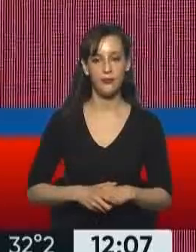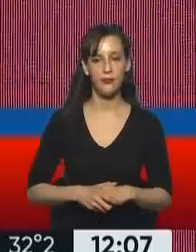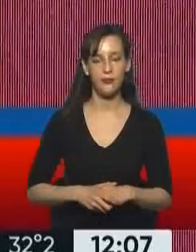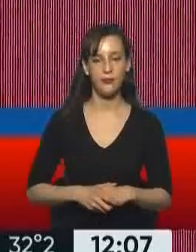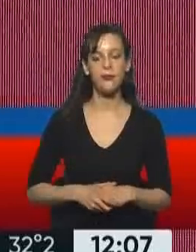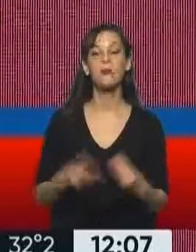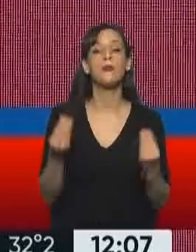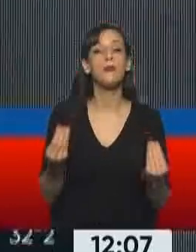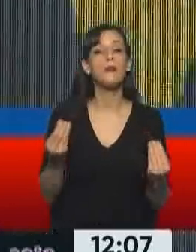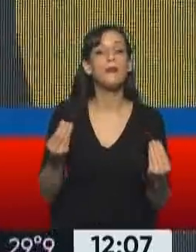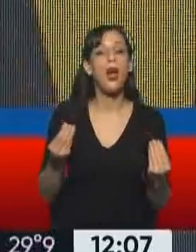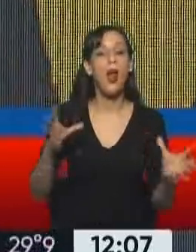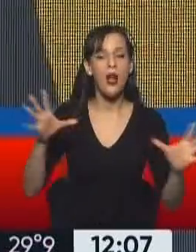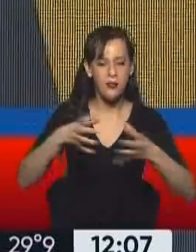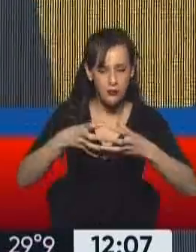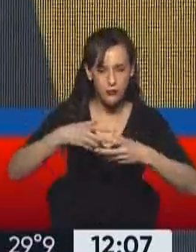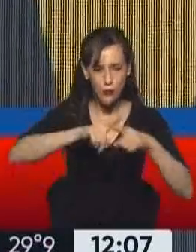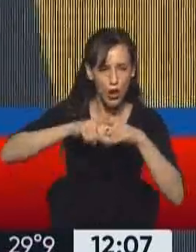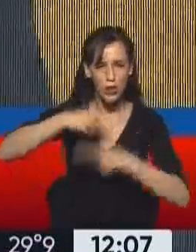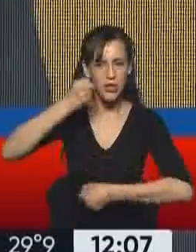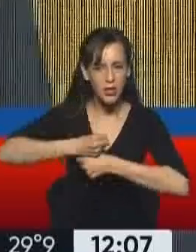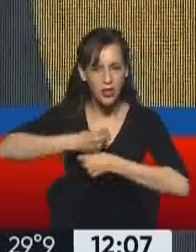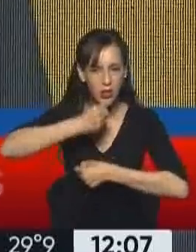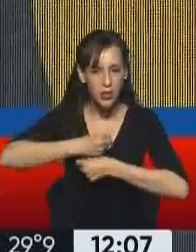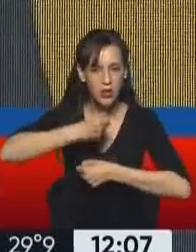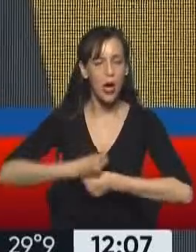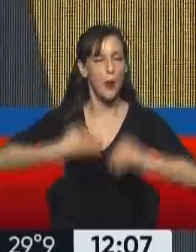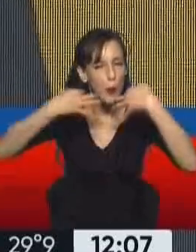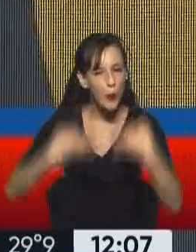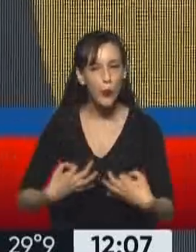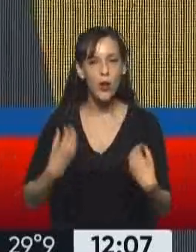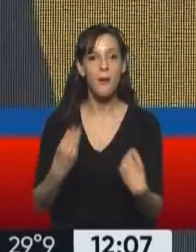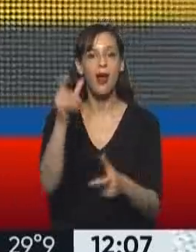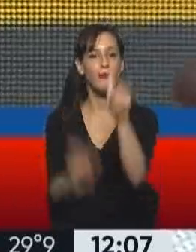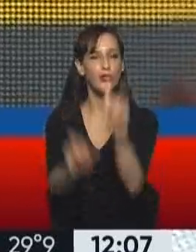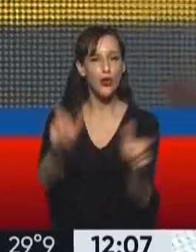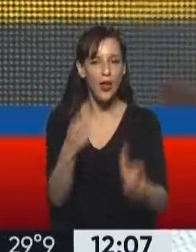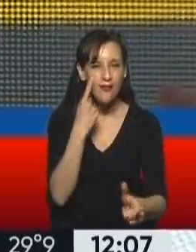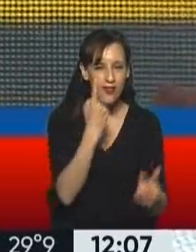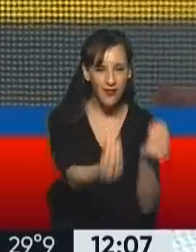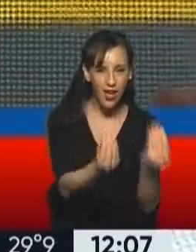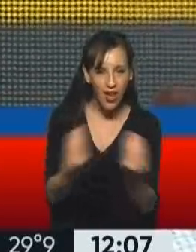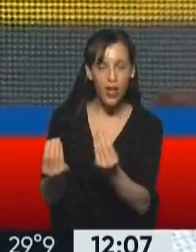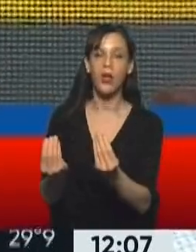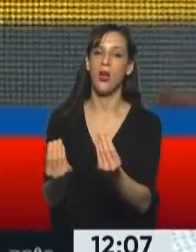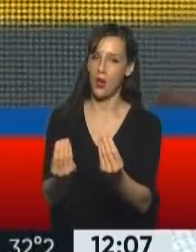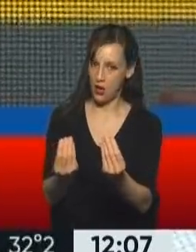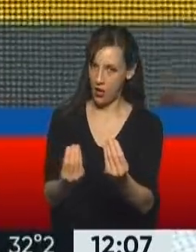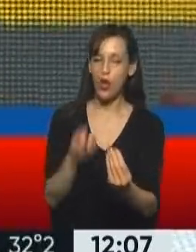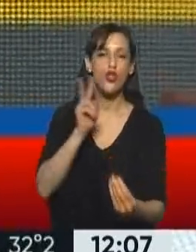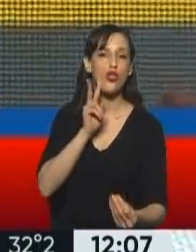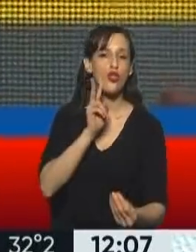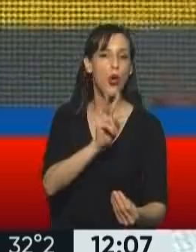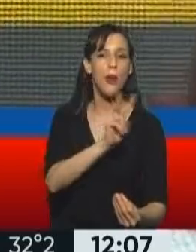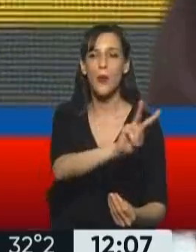para que el pueblo, para que el hombre y la mujer común de nuestra sociedad recuperara el gobierno en el 2023.